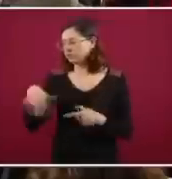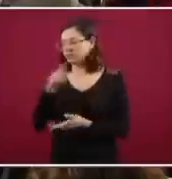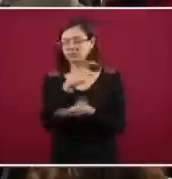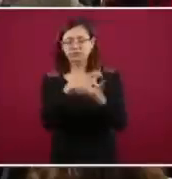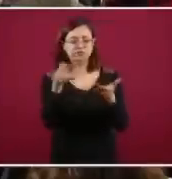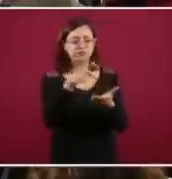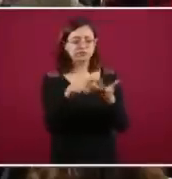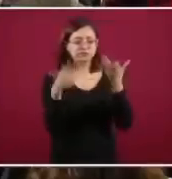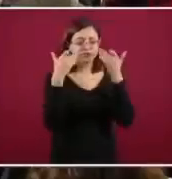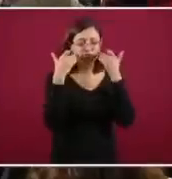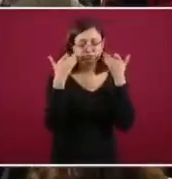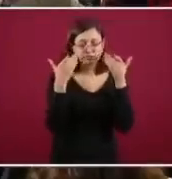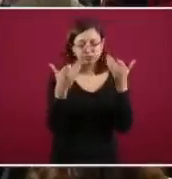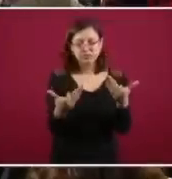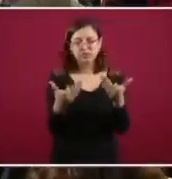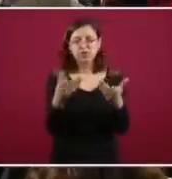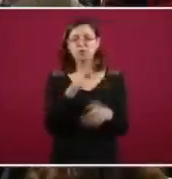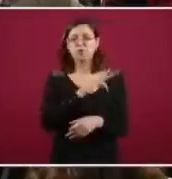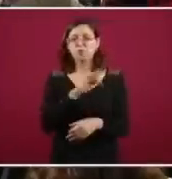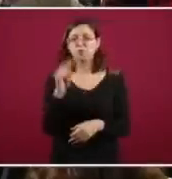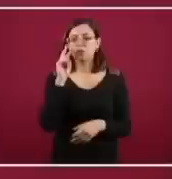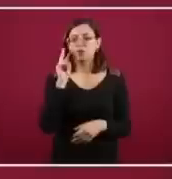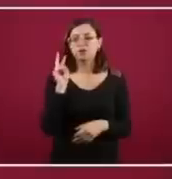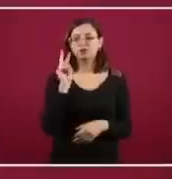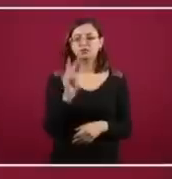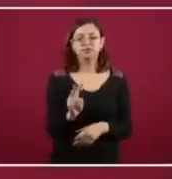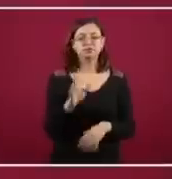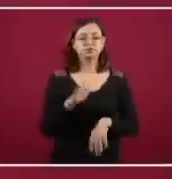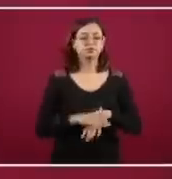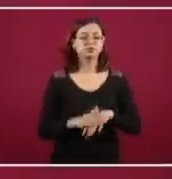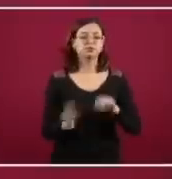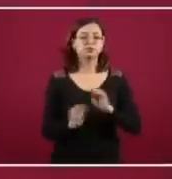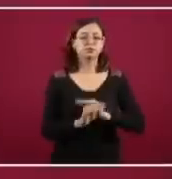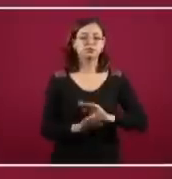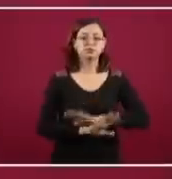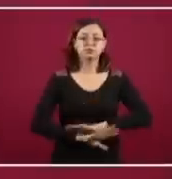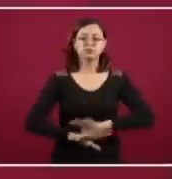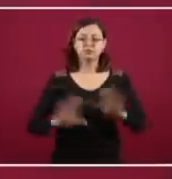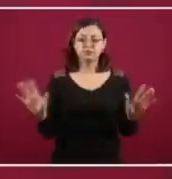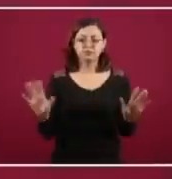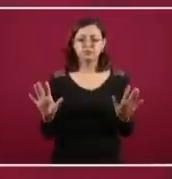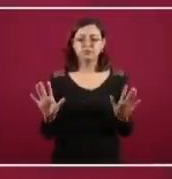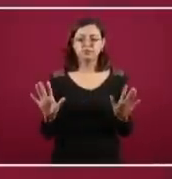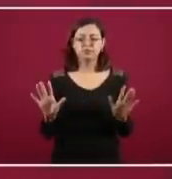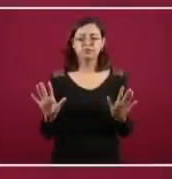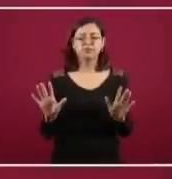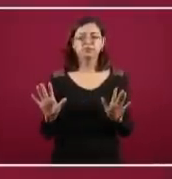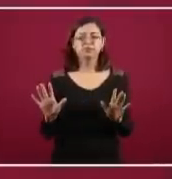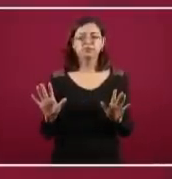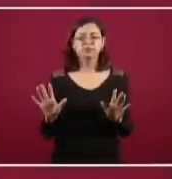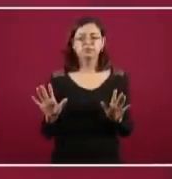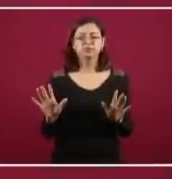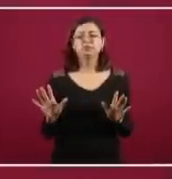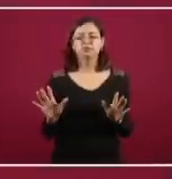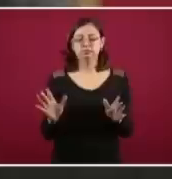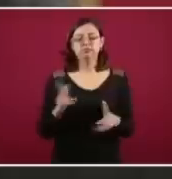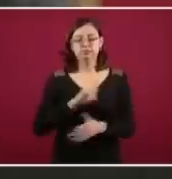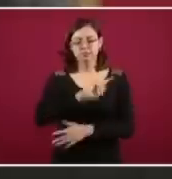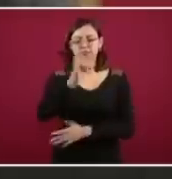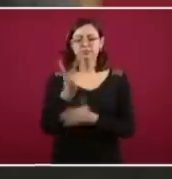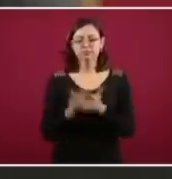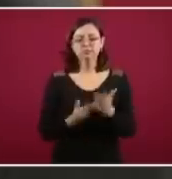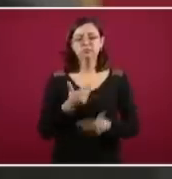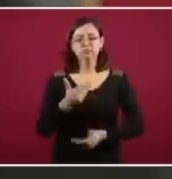hechos, como se puede apreciar con mayor claridad, ver el desempeño de este